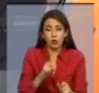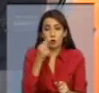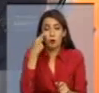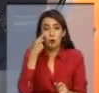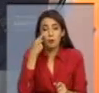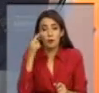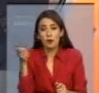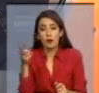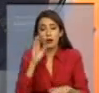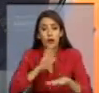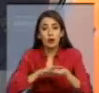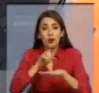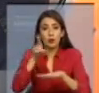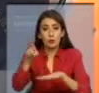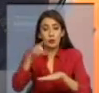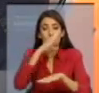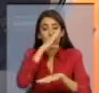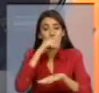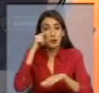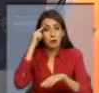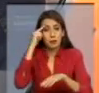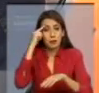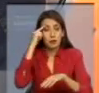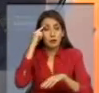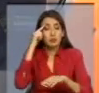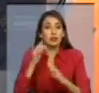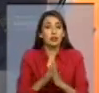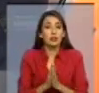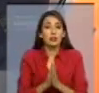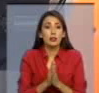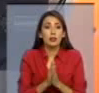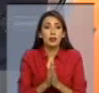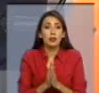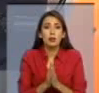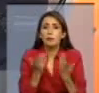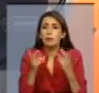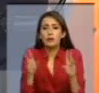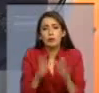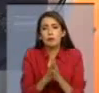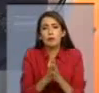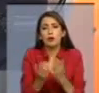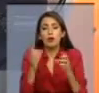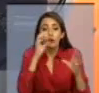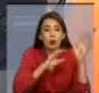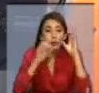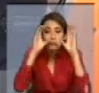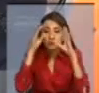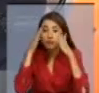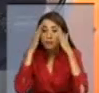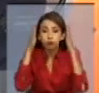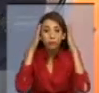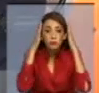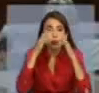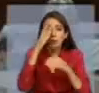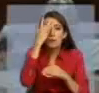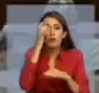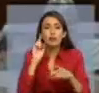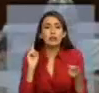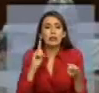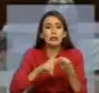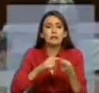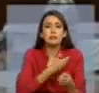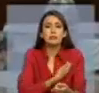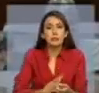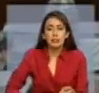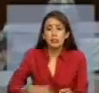delicado, que en el que se requiera intervención de la justicia, pero tampoco vamos a perseguir al expresidente por ser el expresidente. De los